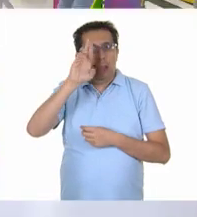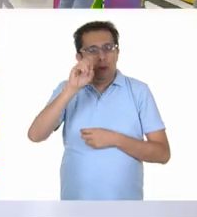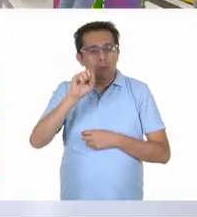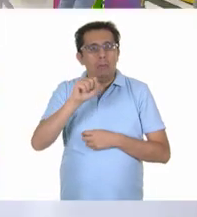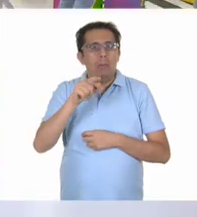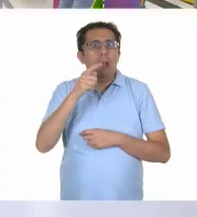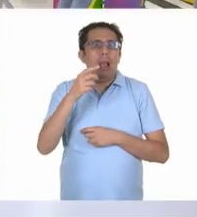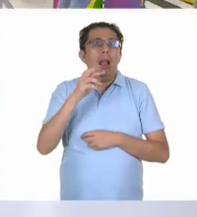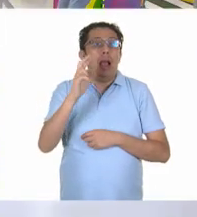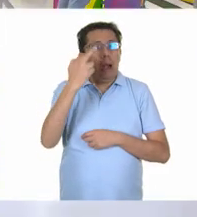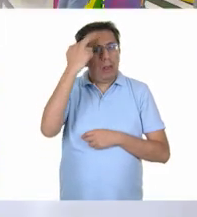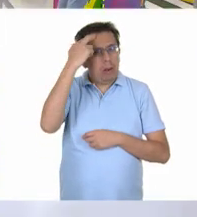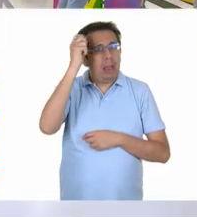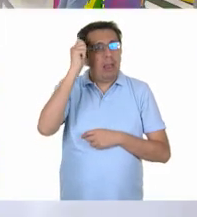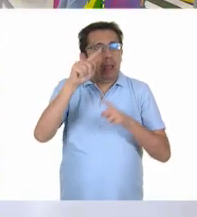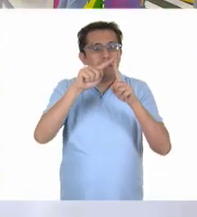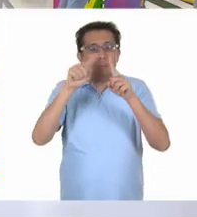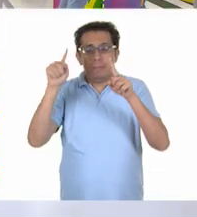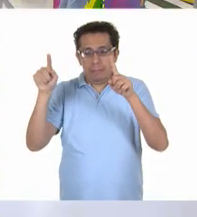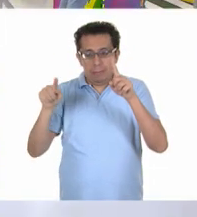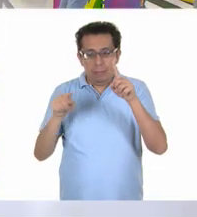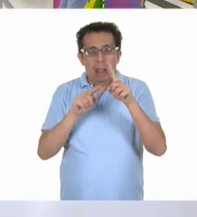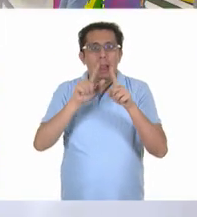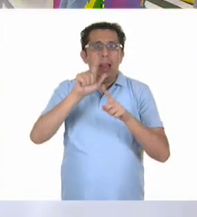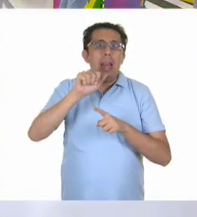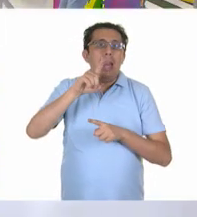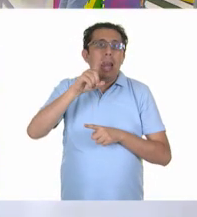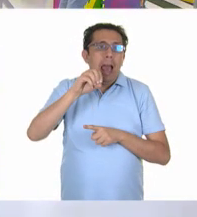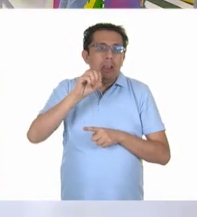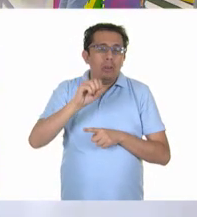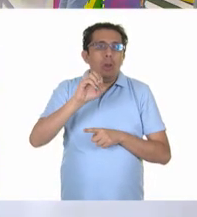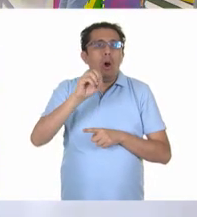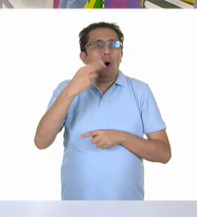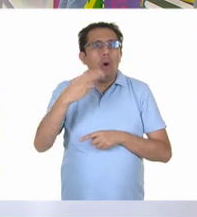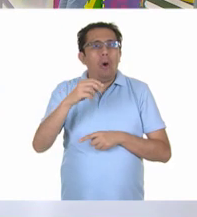cuadriláteros. Cuadriláteros. Y recordemos que son lados o aristas.